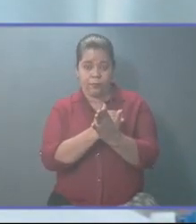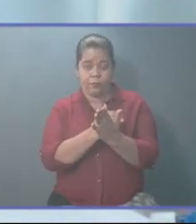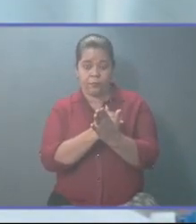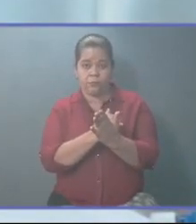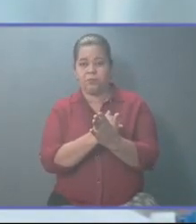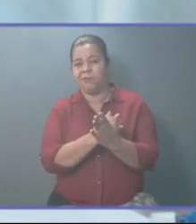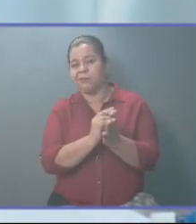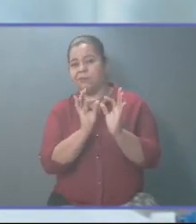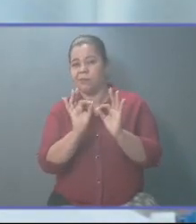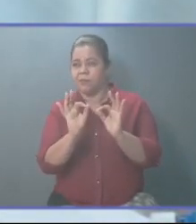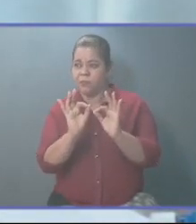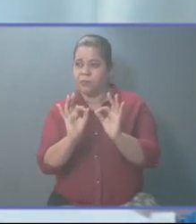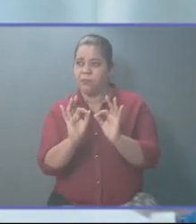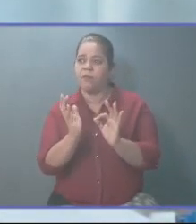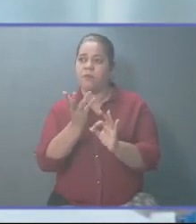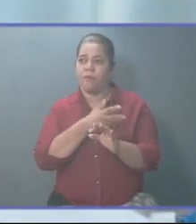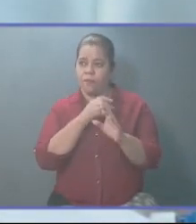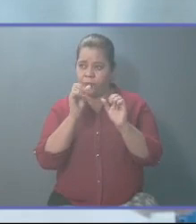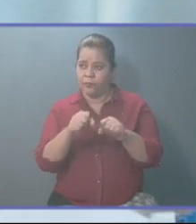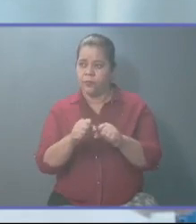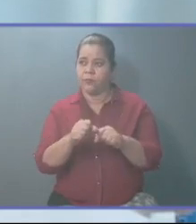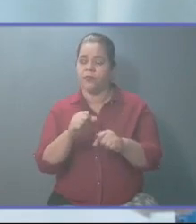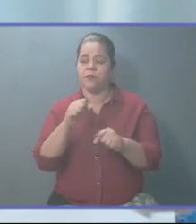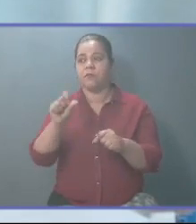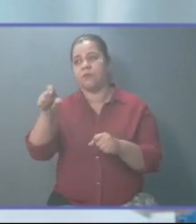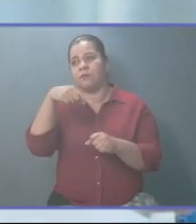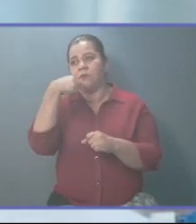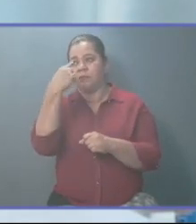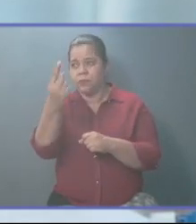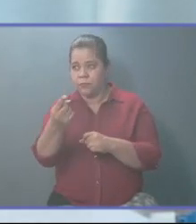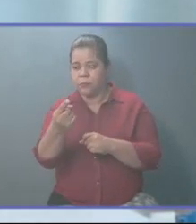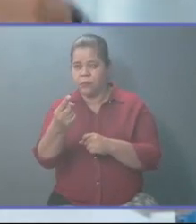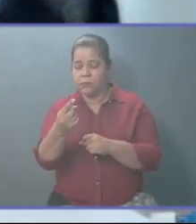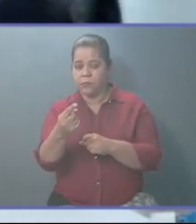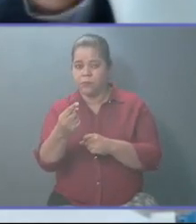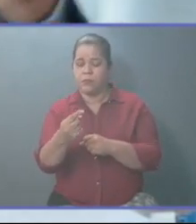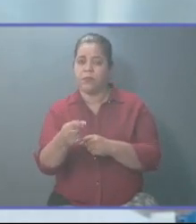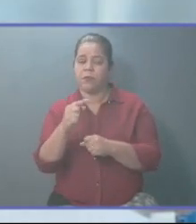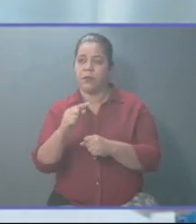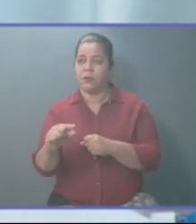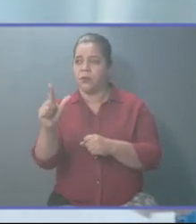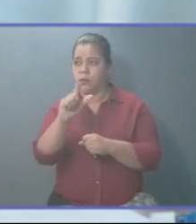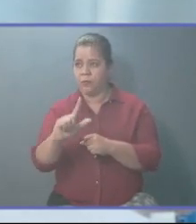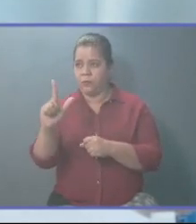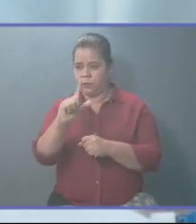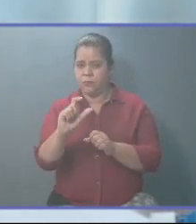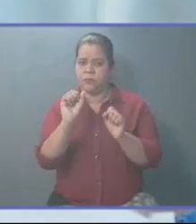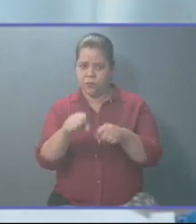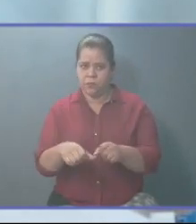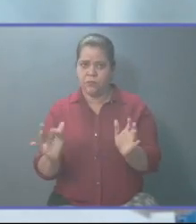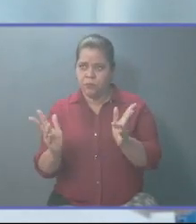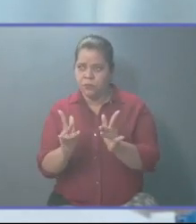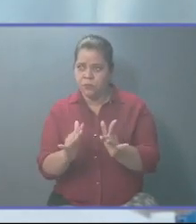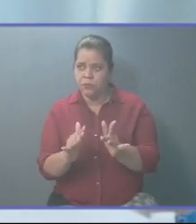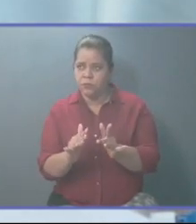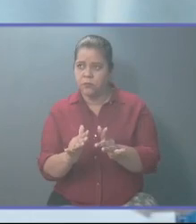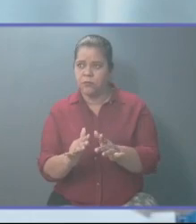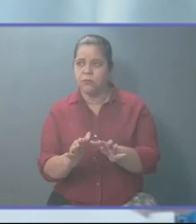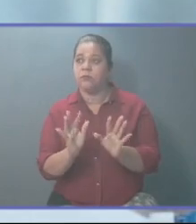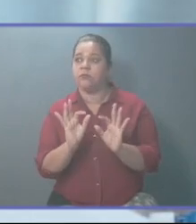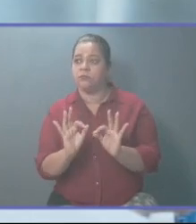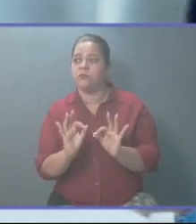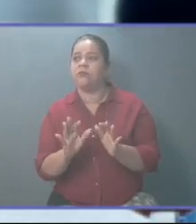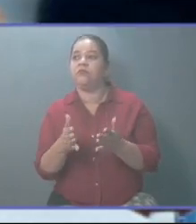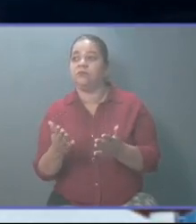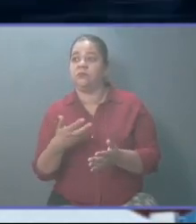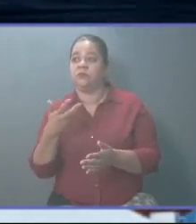La dejamos para poder convocar al comité veedor para los 2.000 millones de dólares para el día lunes próximo, ¿les parece? Porque así